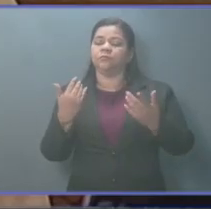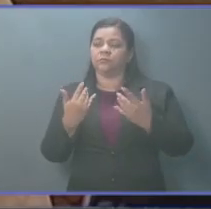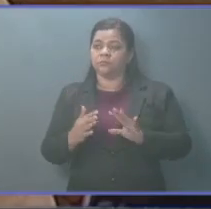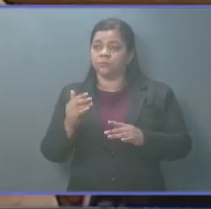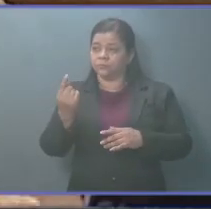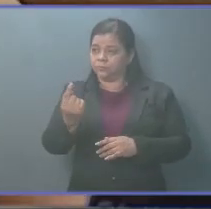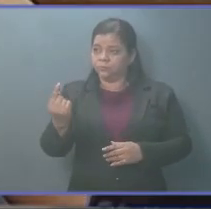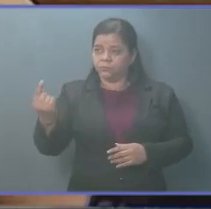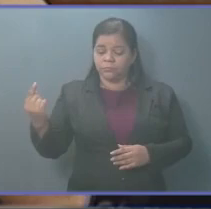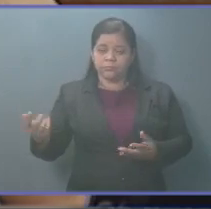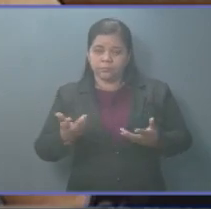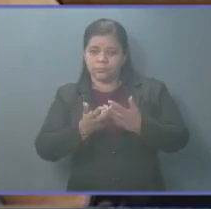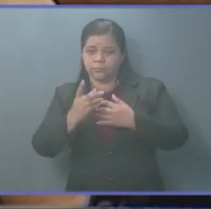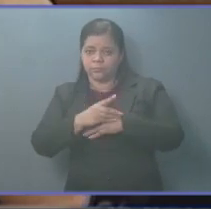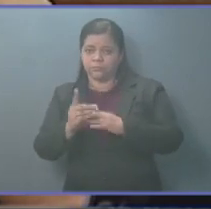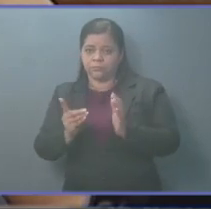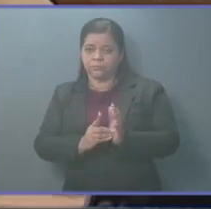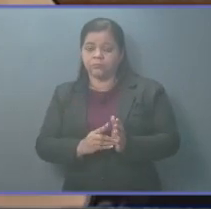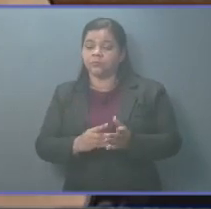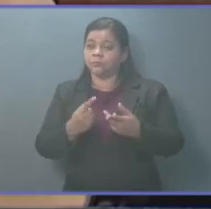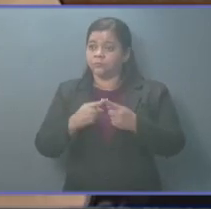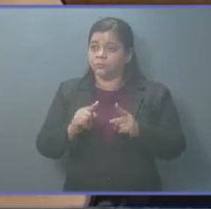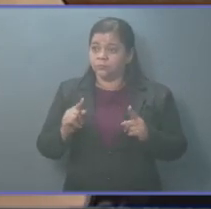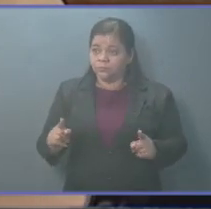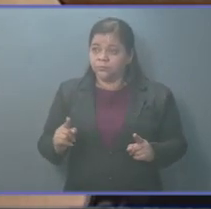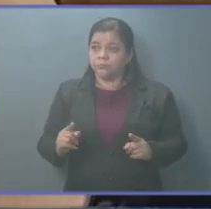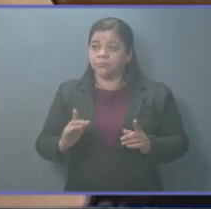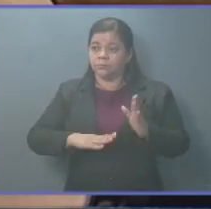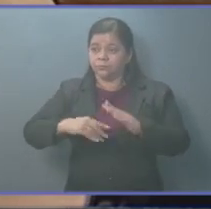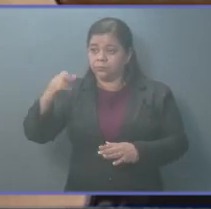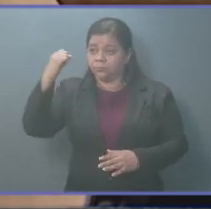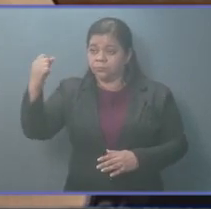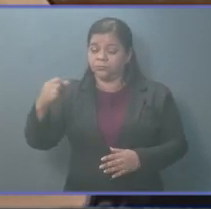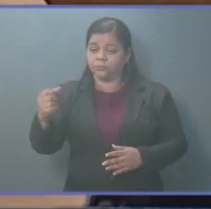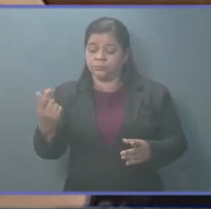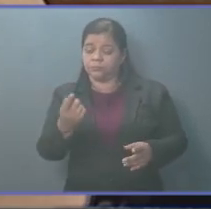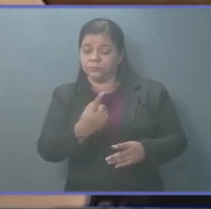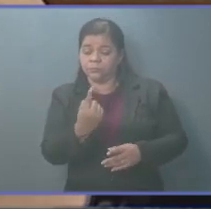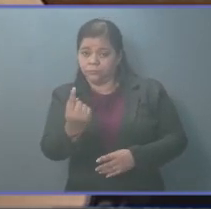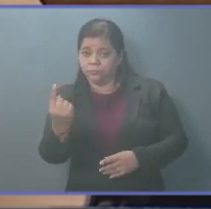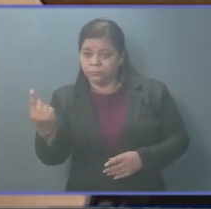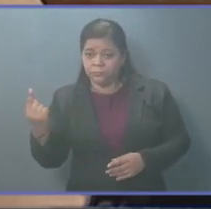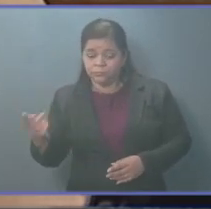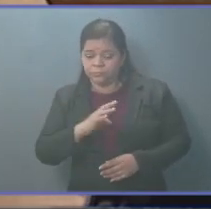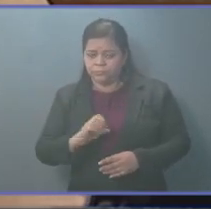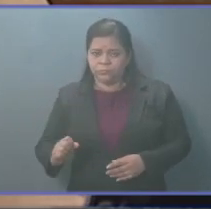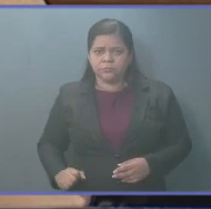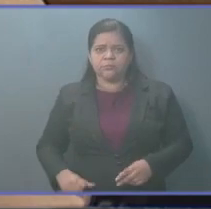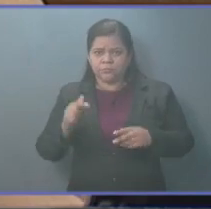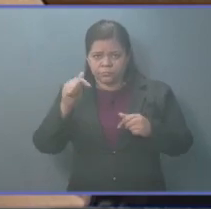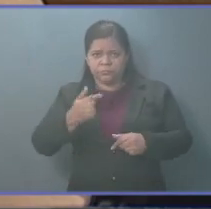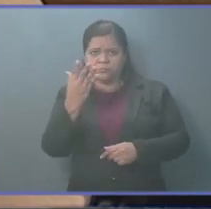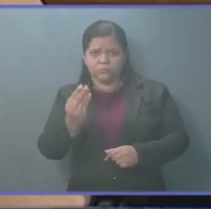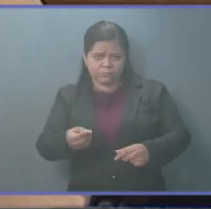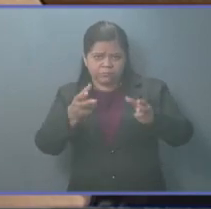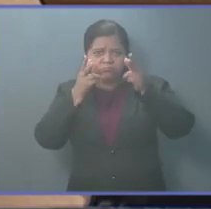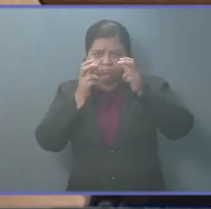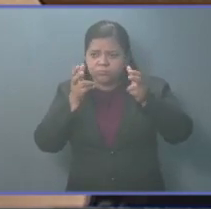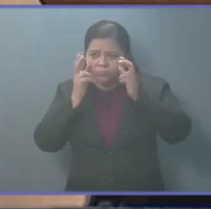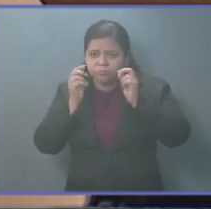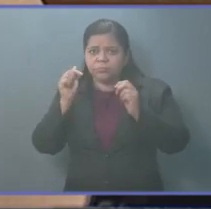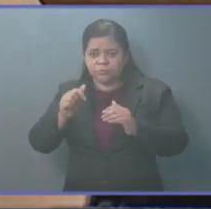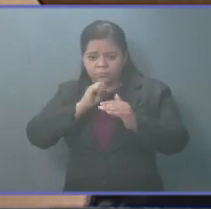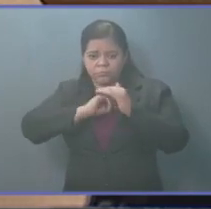acompaña, colegas diputados, pero sobre todo a los hermanos salvadoreños que han estado realmente muy pendientes de la transmisión de